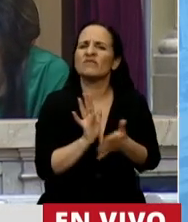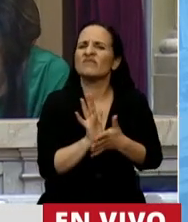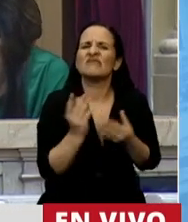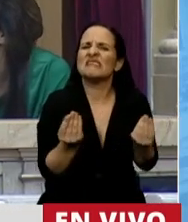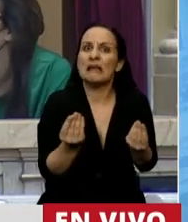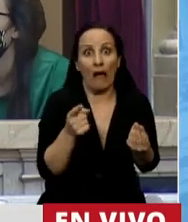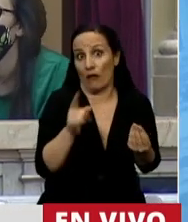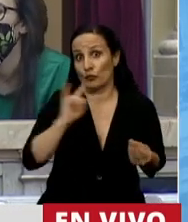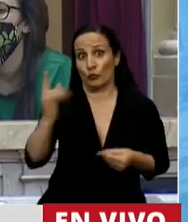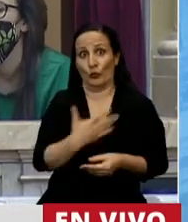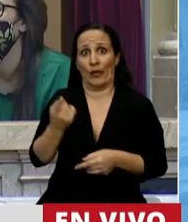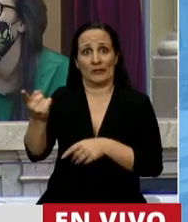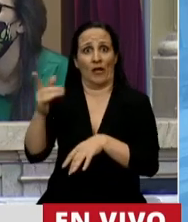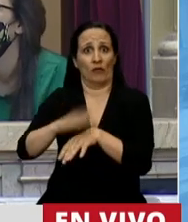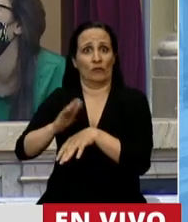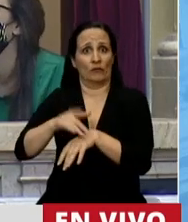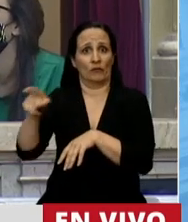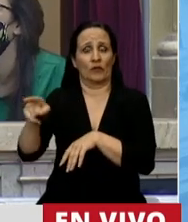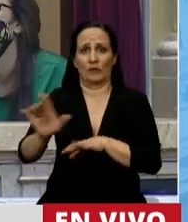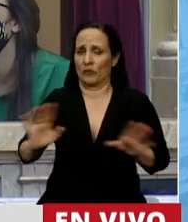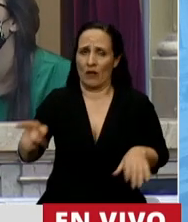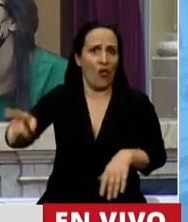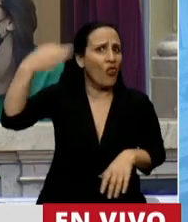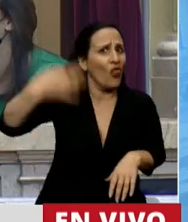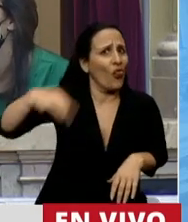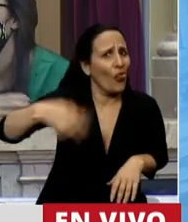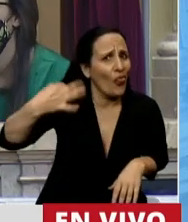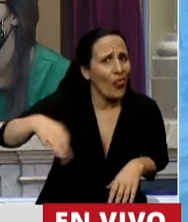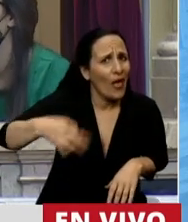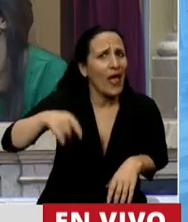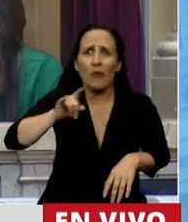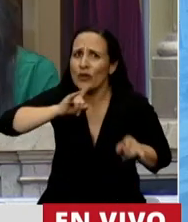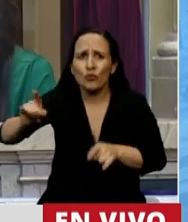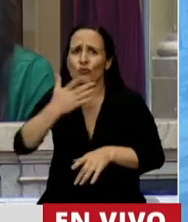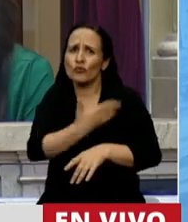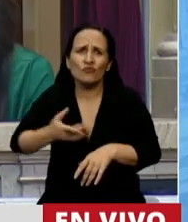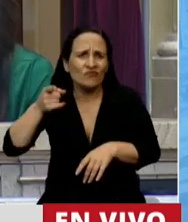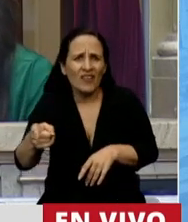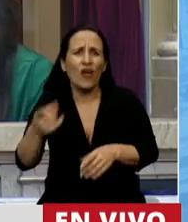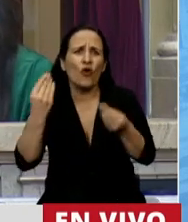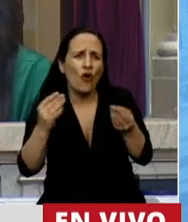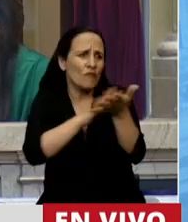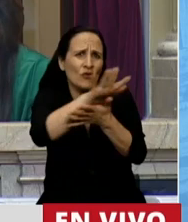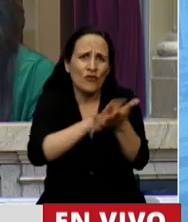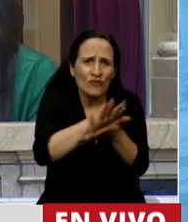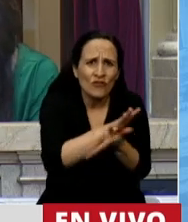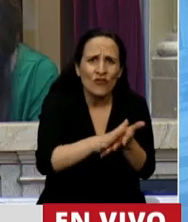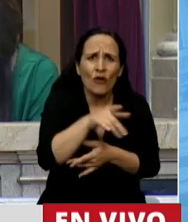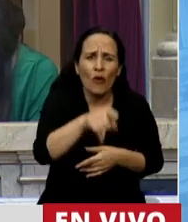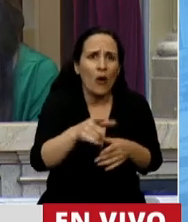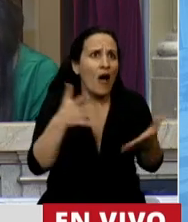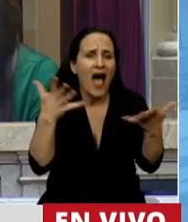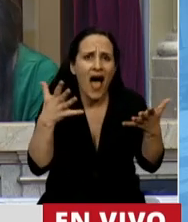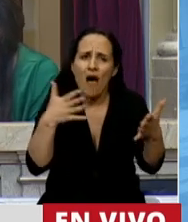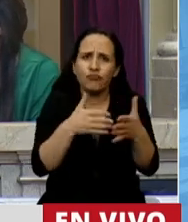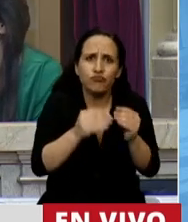respuesta a ese problema de salud pública. El Estado debe buscar las herramientas para atacarlo y para reparar ese